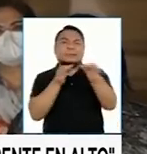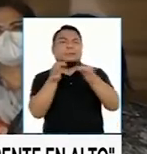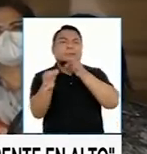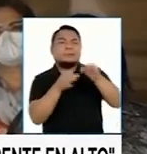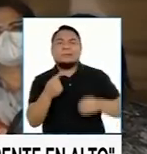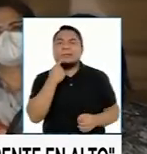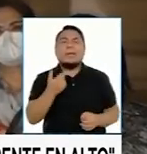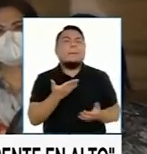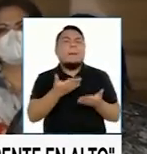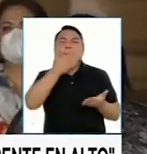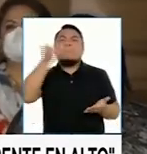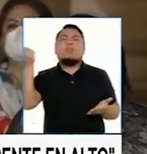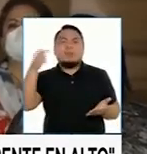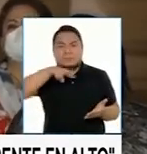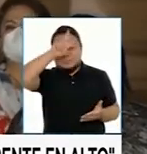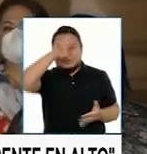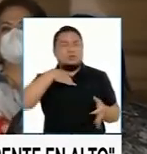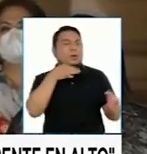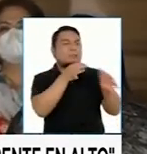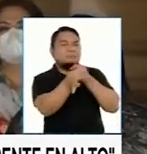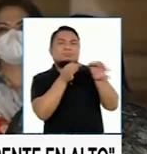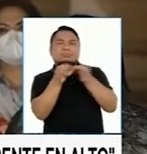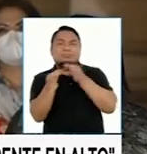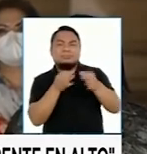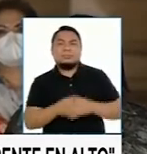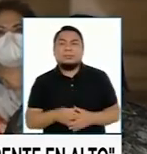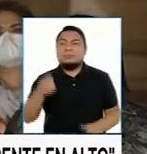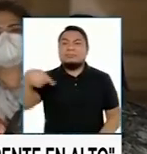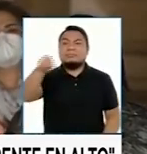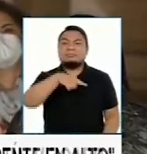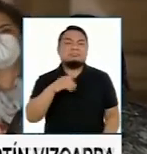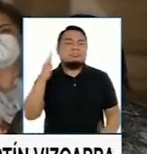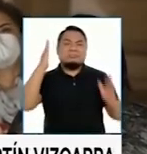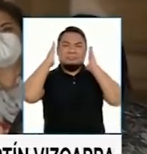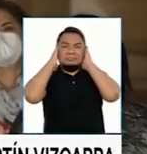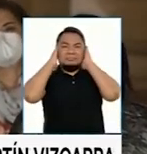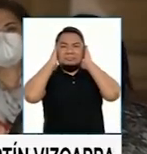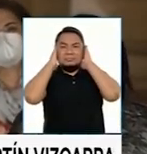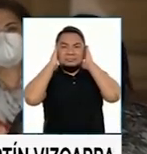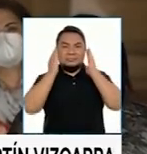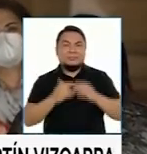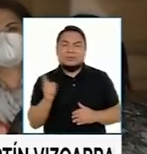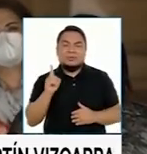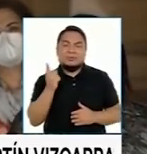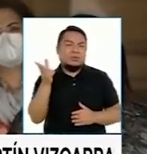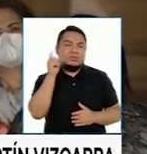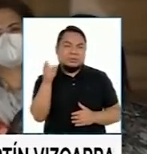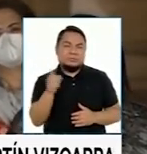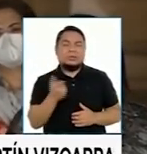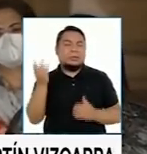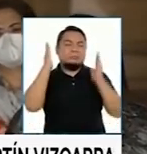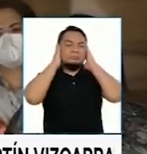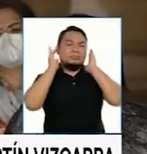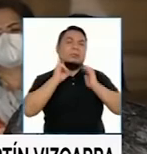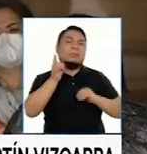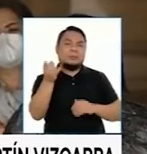del 2021, lo que se ha entendido es que cada parlamentario defiende un conjunto de intereses particulares vinculados